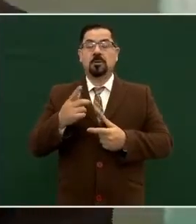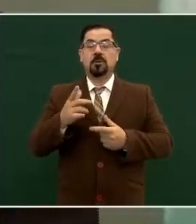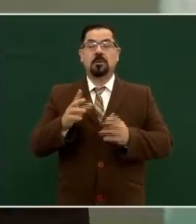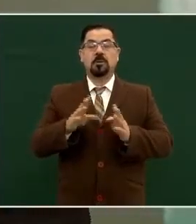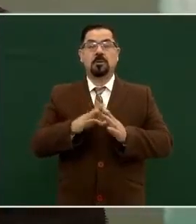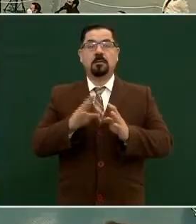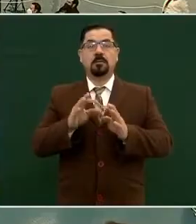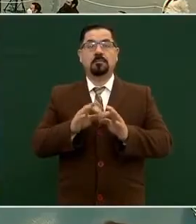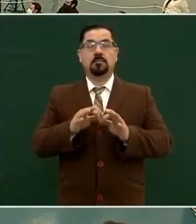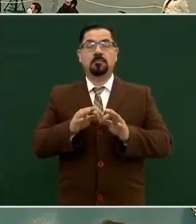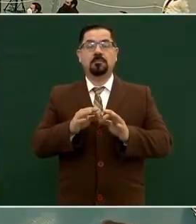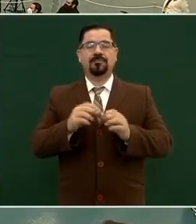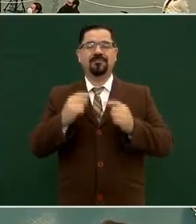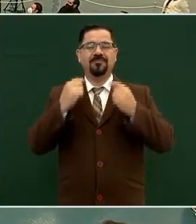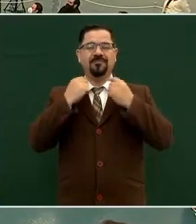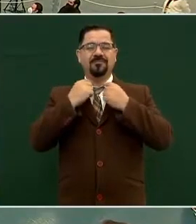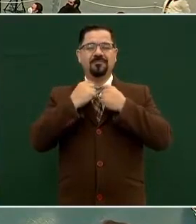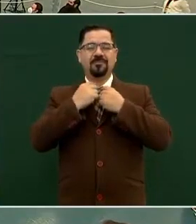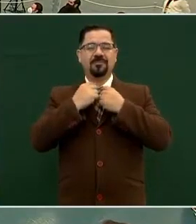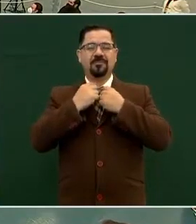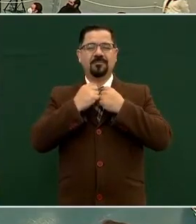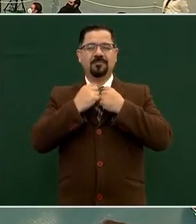A ver.